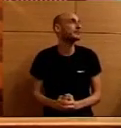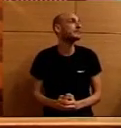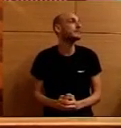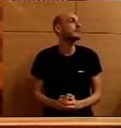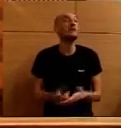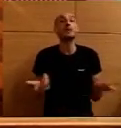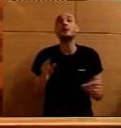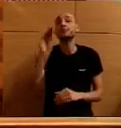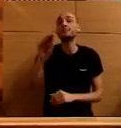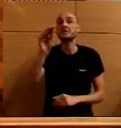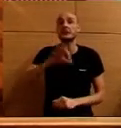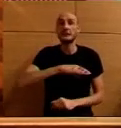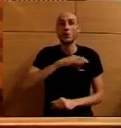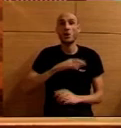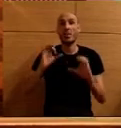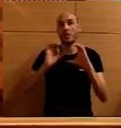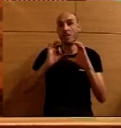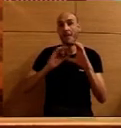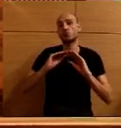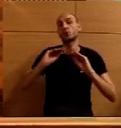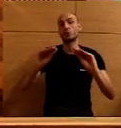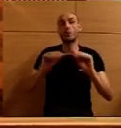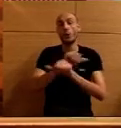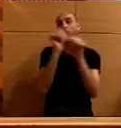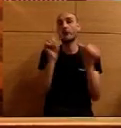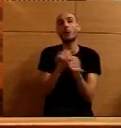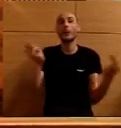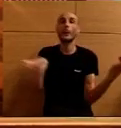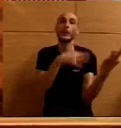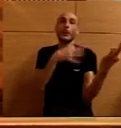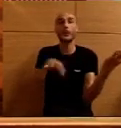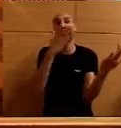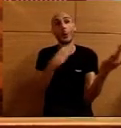de demagogia es lo que acaba de hacer usted, pero siempre